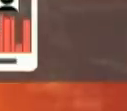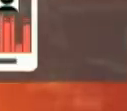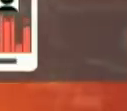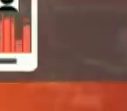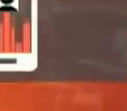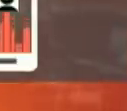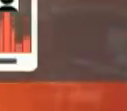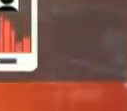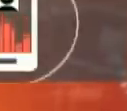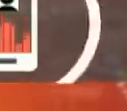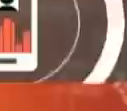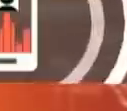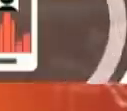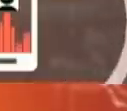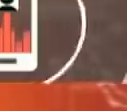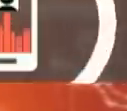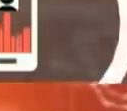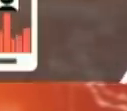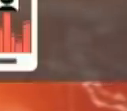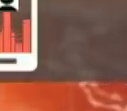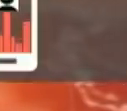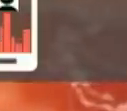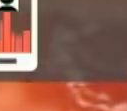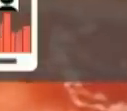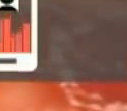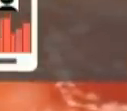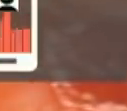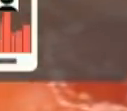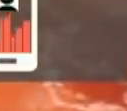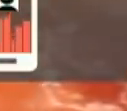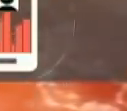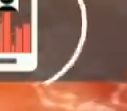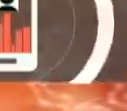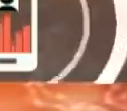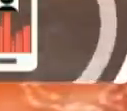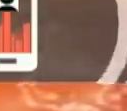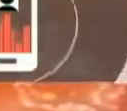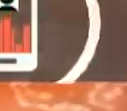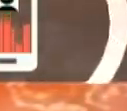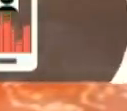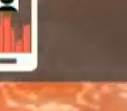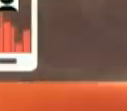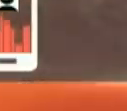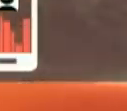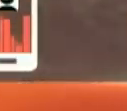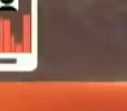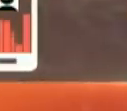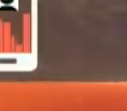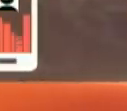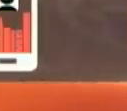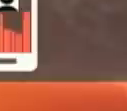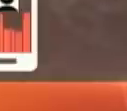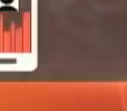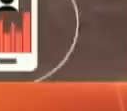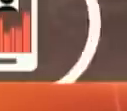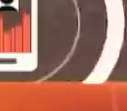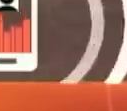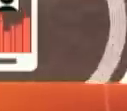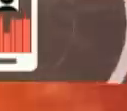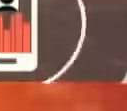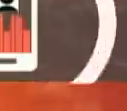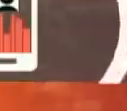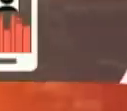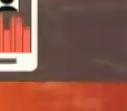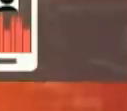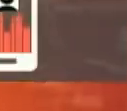la vicepresidenta, junto a parte del equipo económico, informó que han tomado varias medidas contra